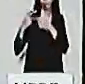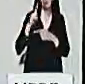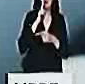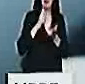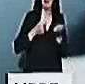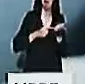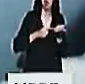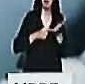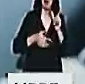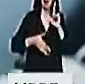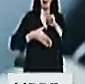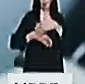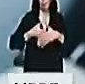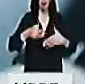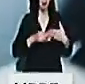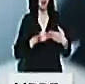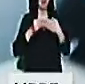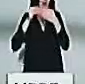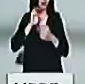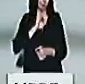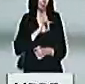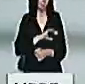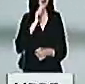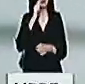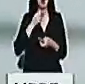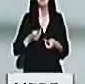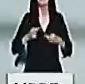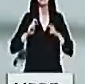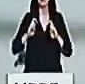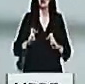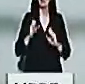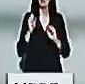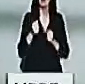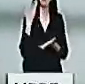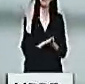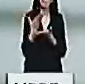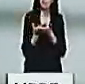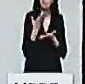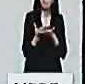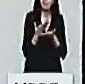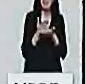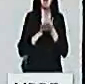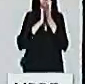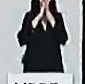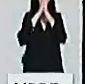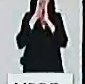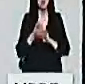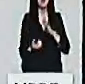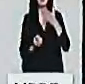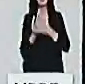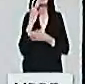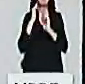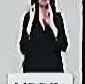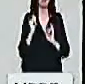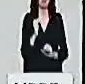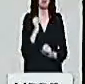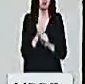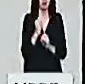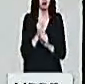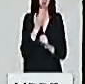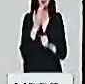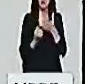implementación de tecnología en Latinoamérica, lo cual ha generado grandes oportunidades para poder sacarle más provecho a todas esas nuevas formas de trabajar